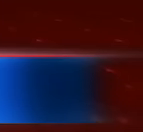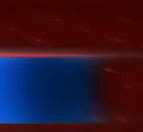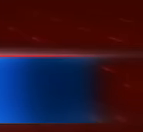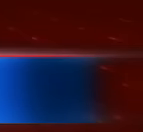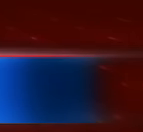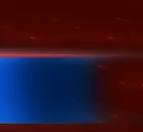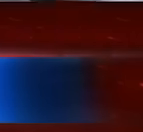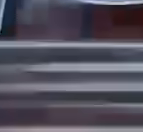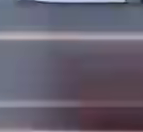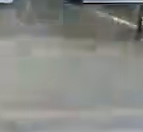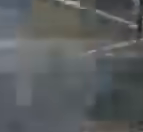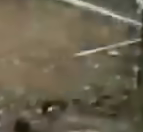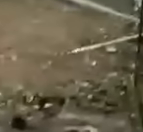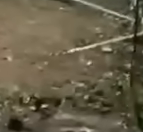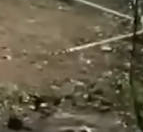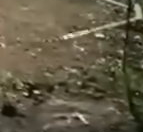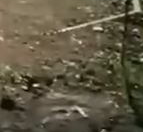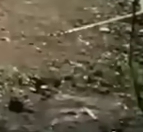ordenó el crimen.